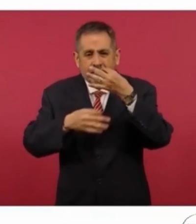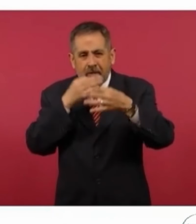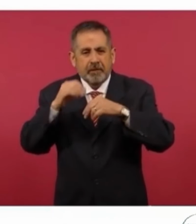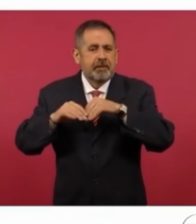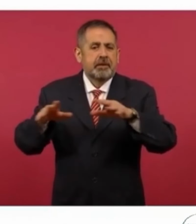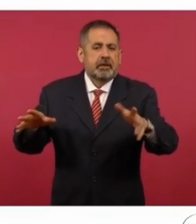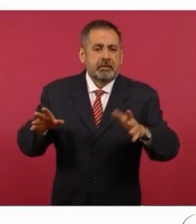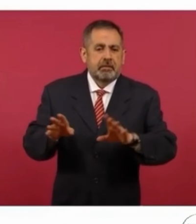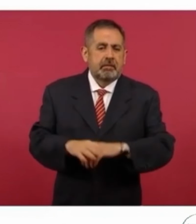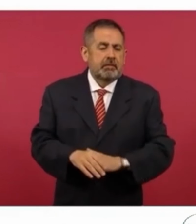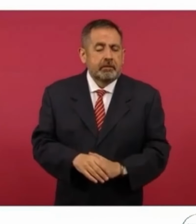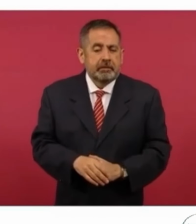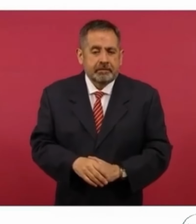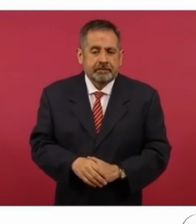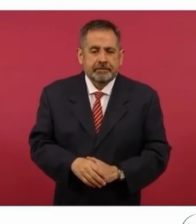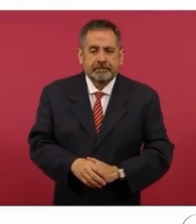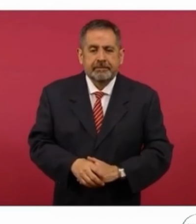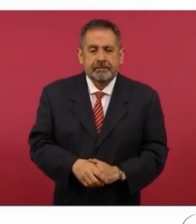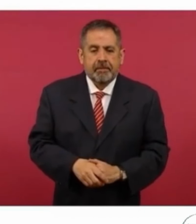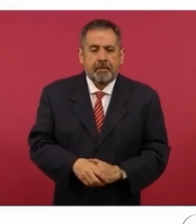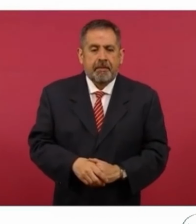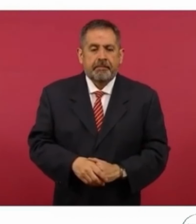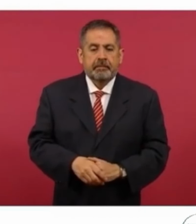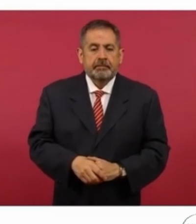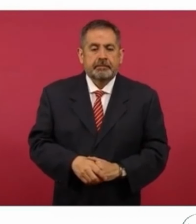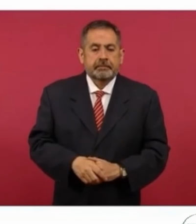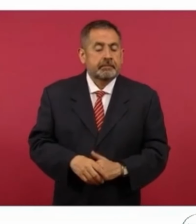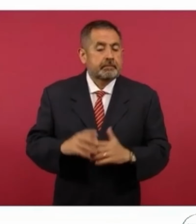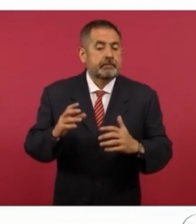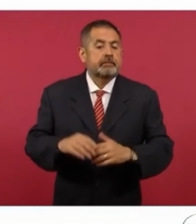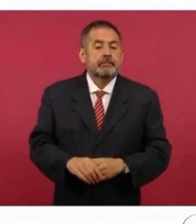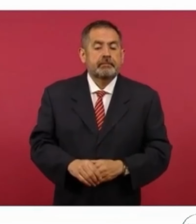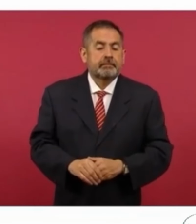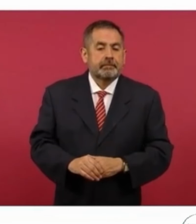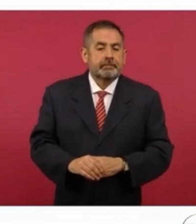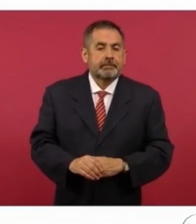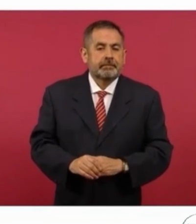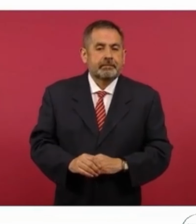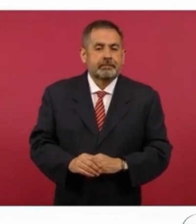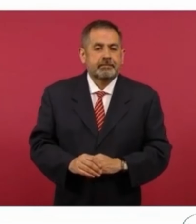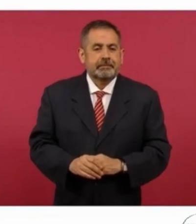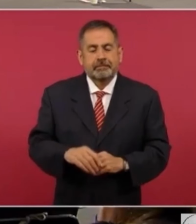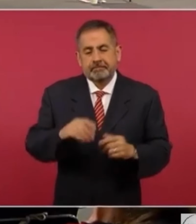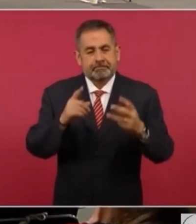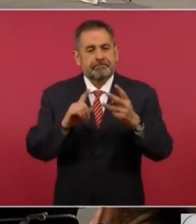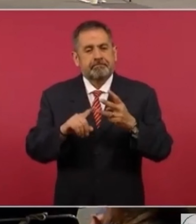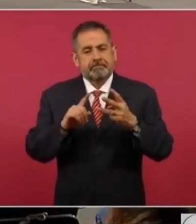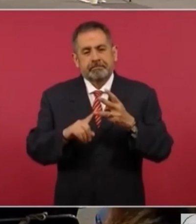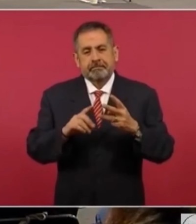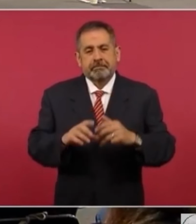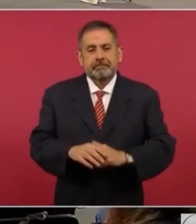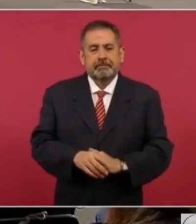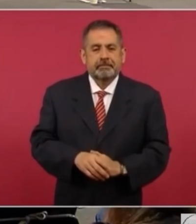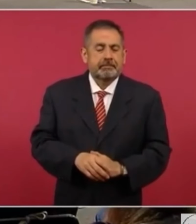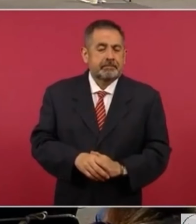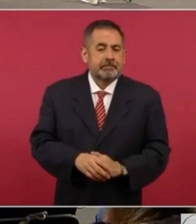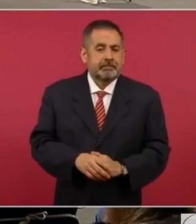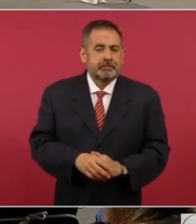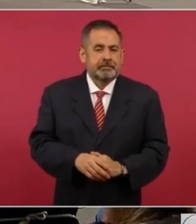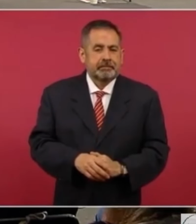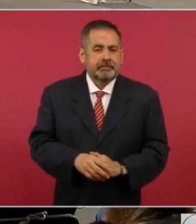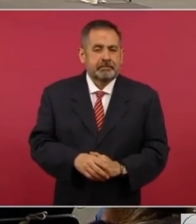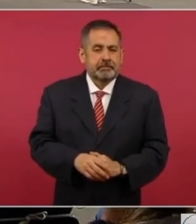programa radiofónico. Bueno, hasta aquí está, pero vamos con la siguiente, a